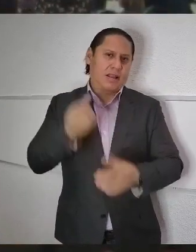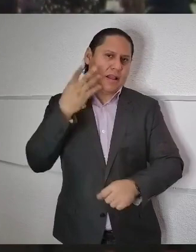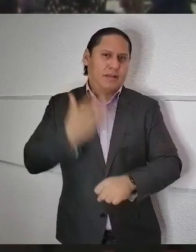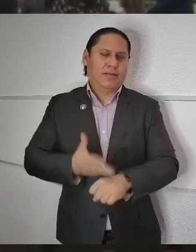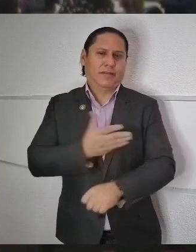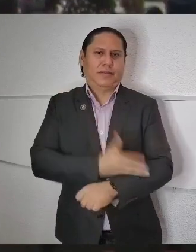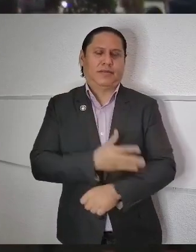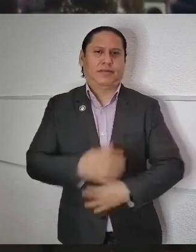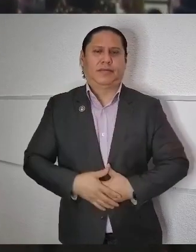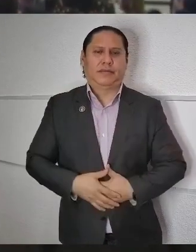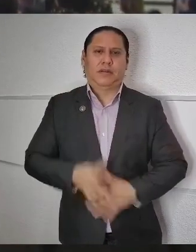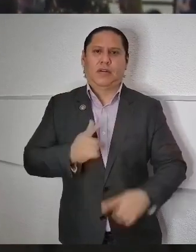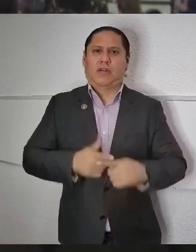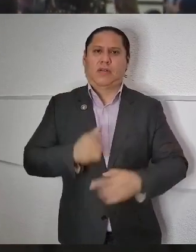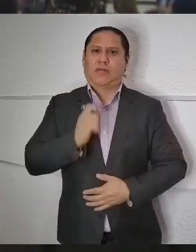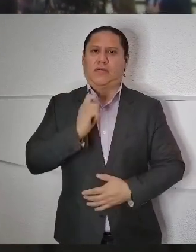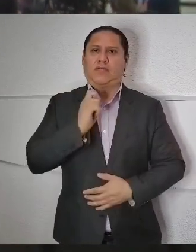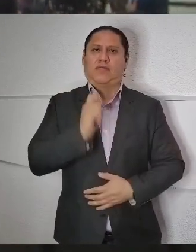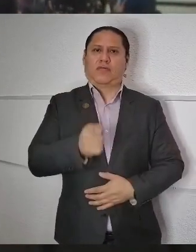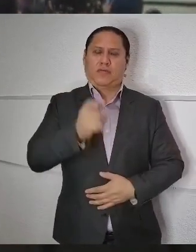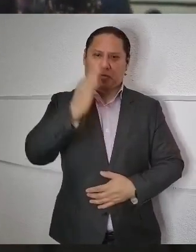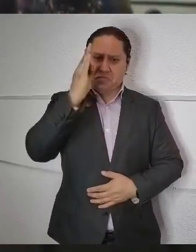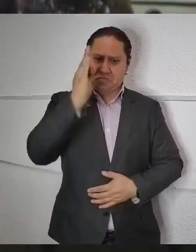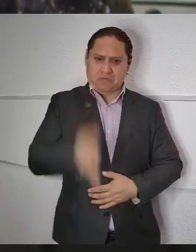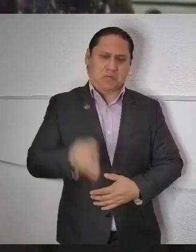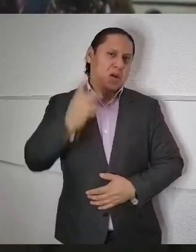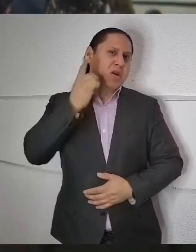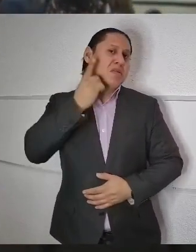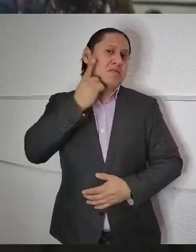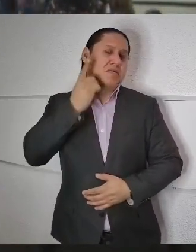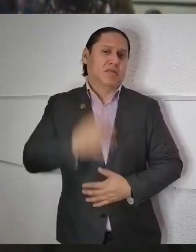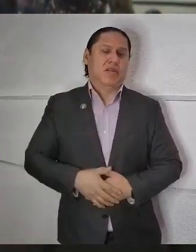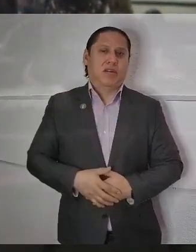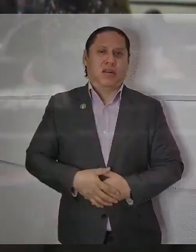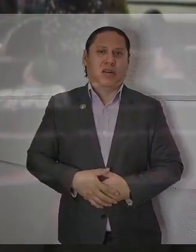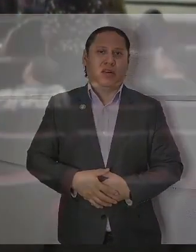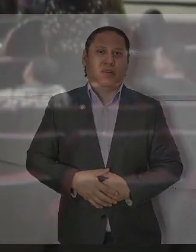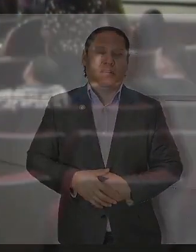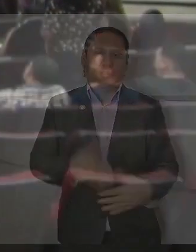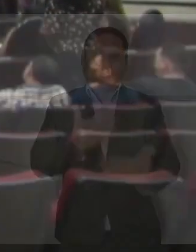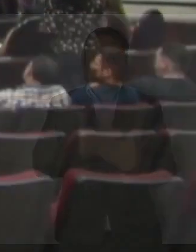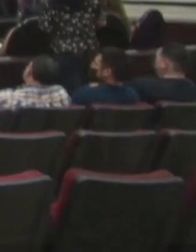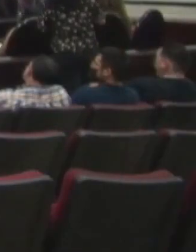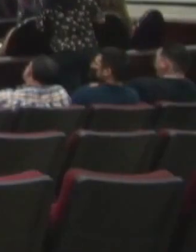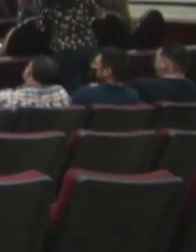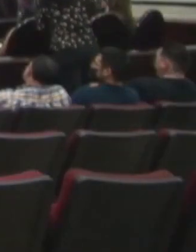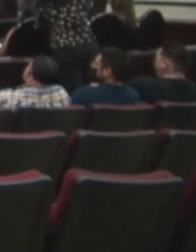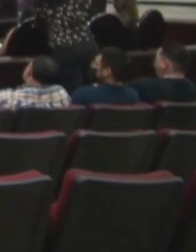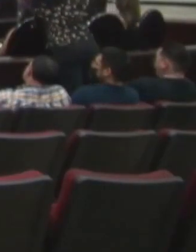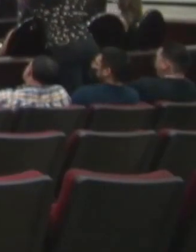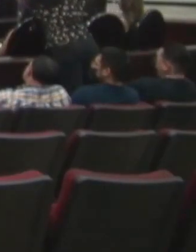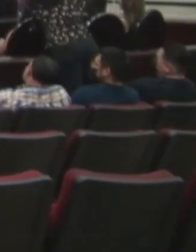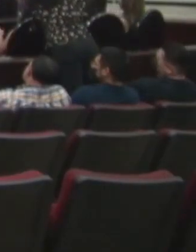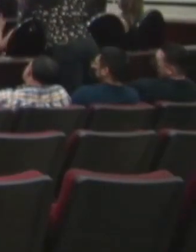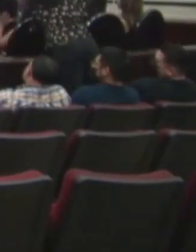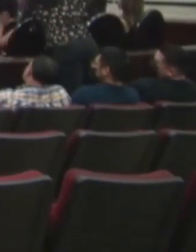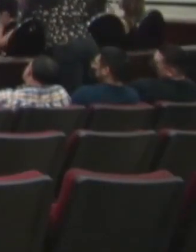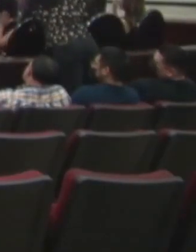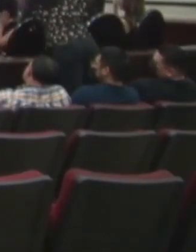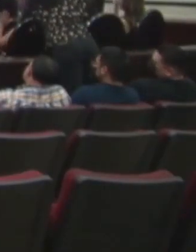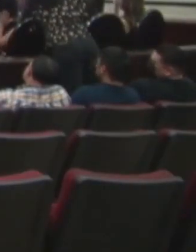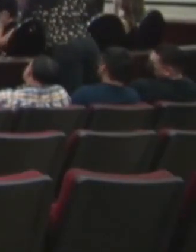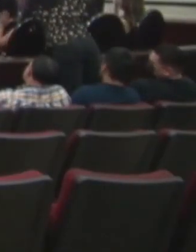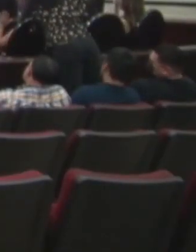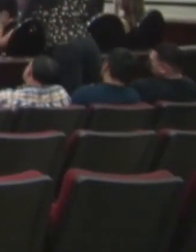anterior. Las legisladoras y los legisladores que estén por la afirmativa, sírvanse manifestarlo levantando la mano.